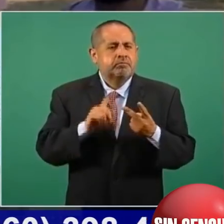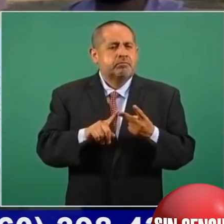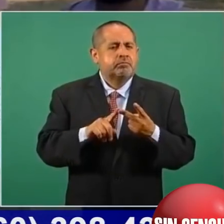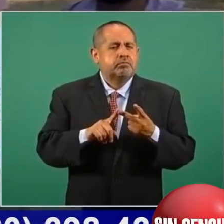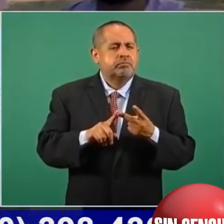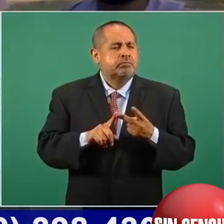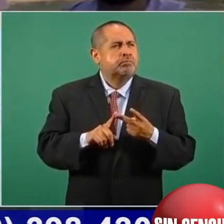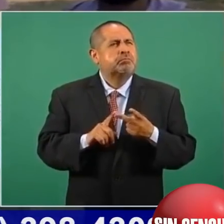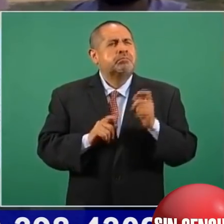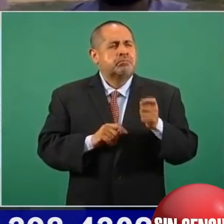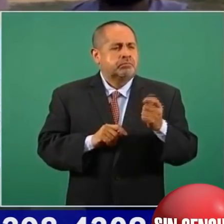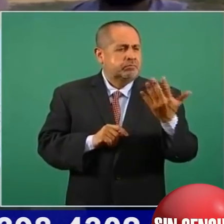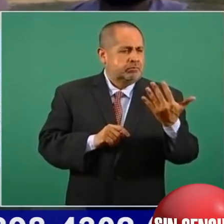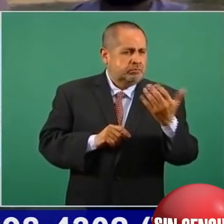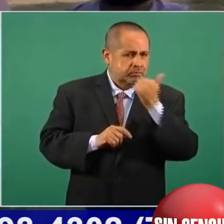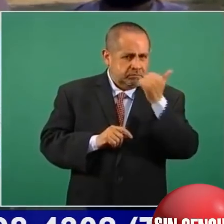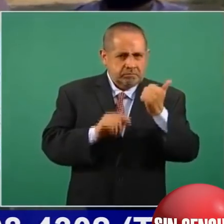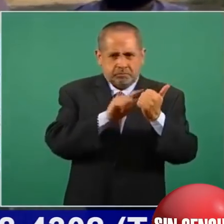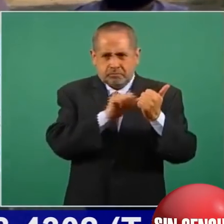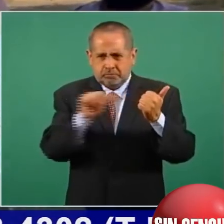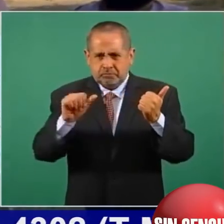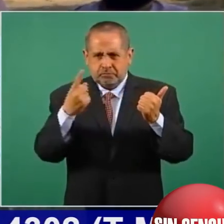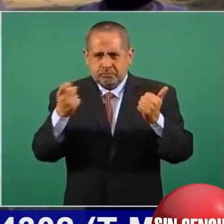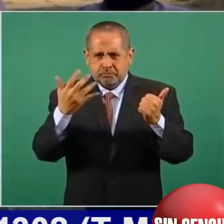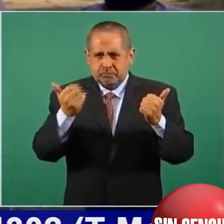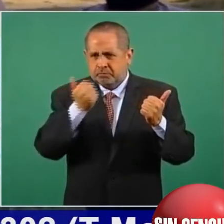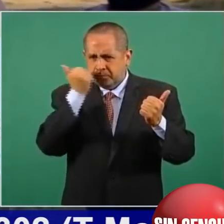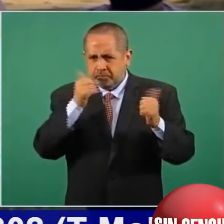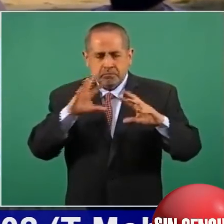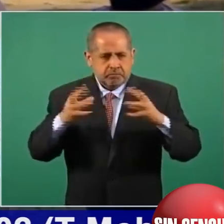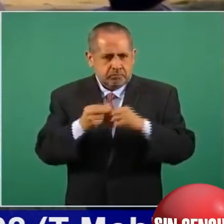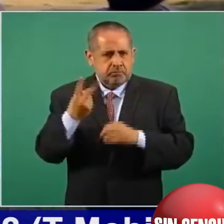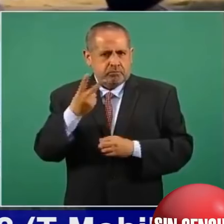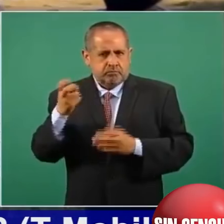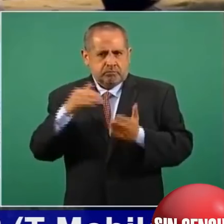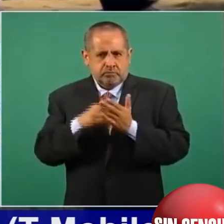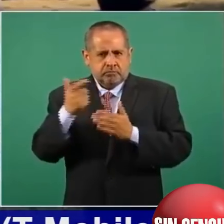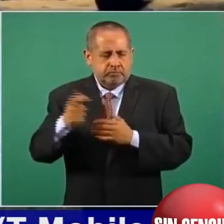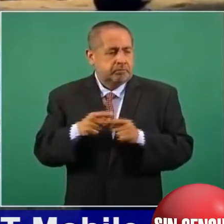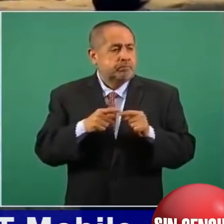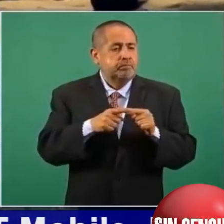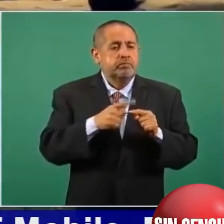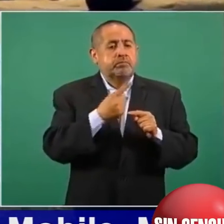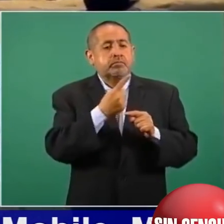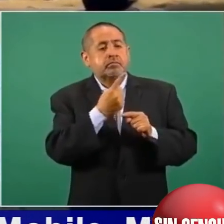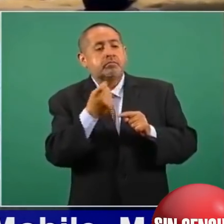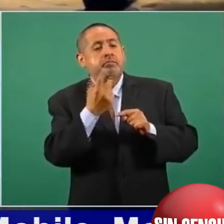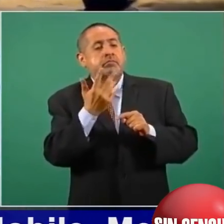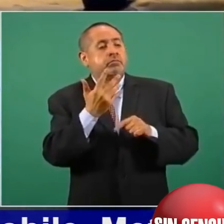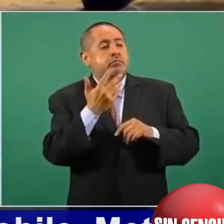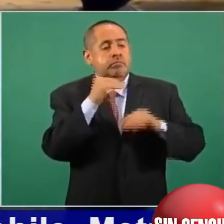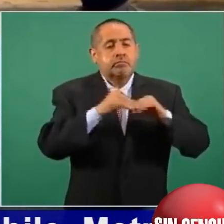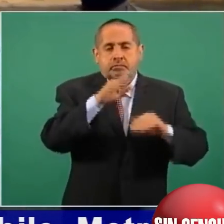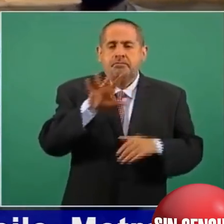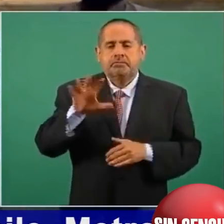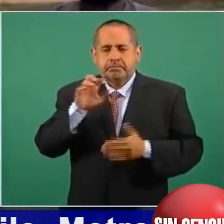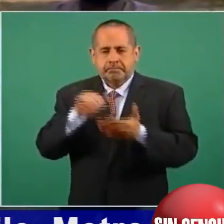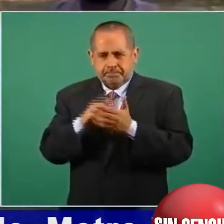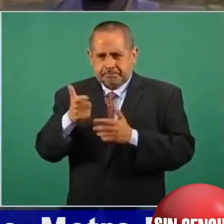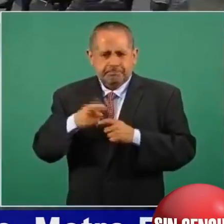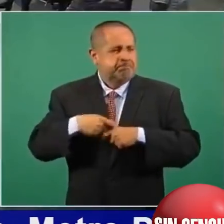Si tienen de 50 a 150 alumnos, son 200,000 pesos. Si son más de 150 alumnos, son 500,000